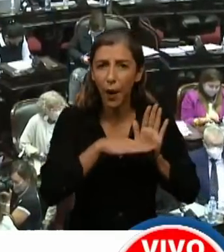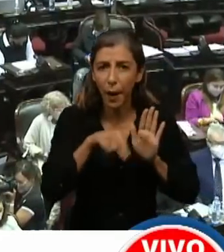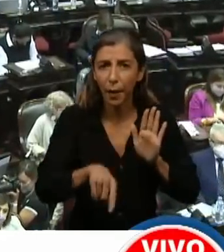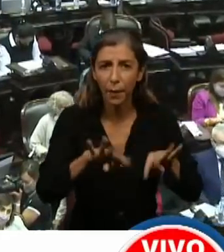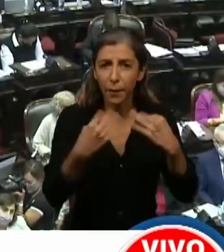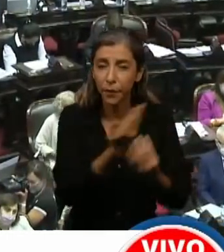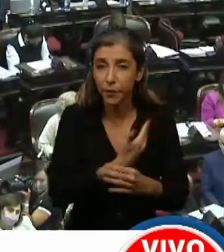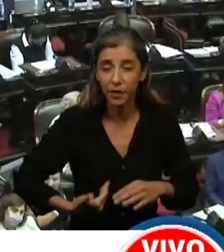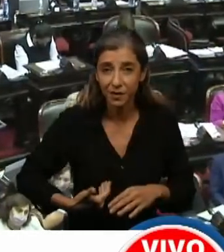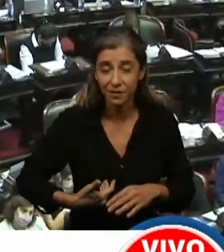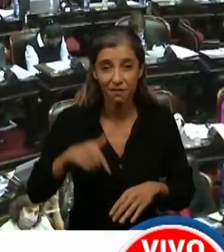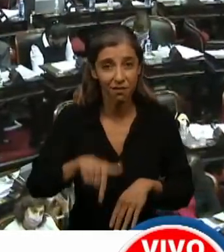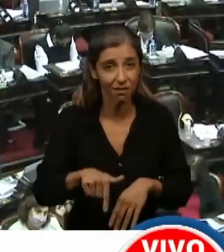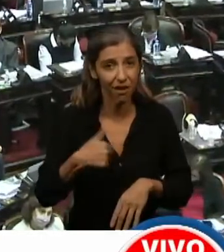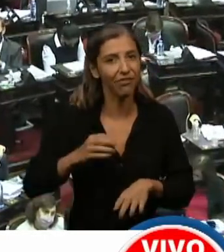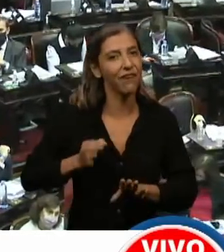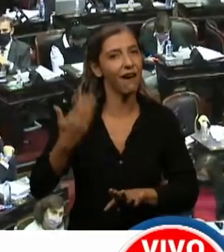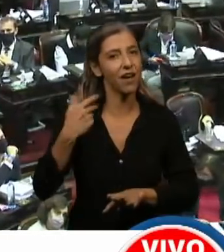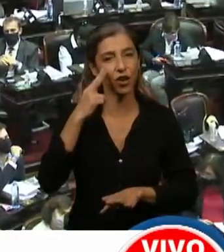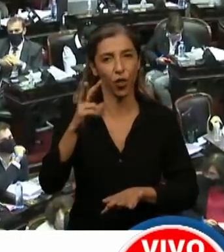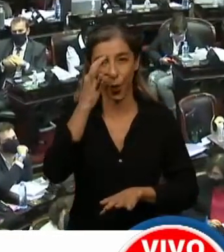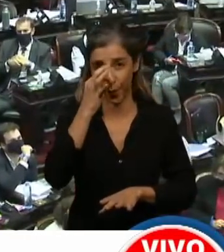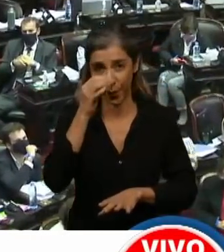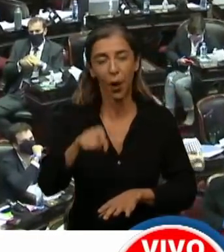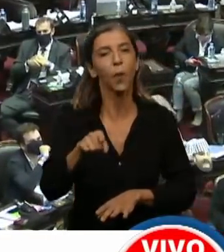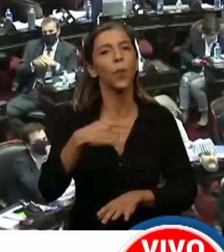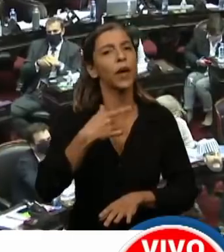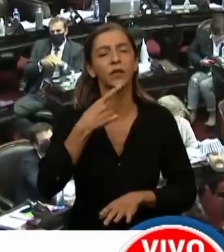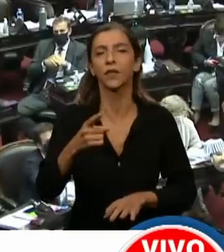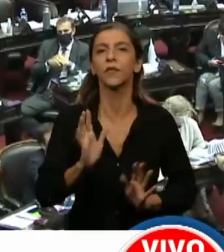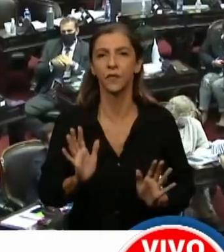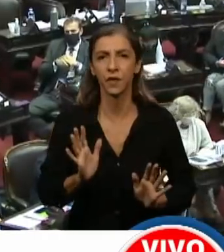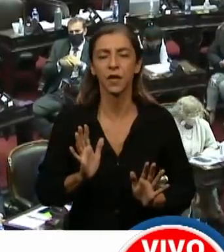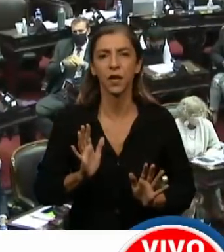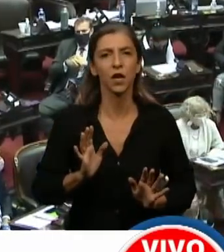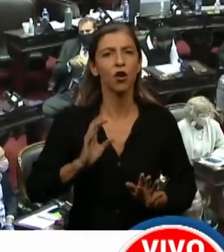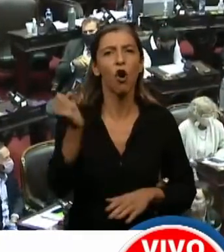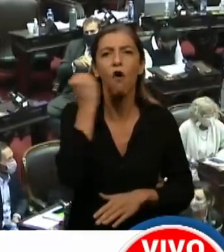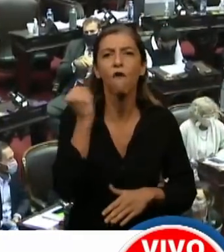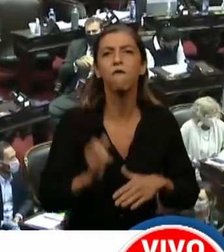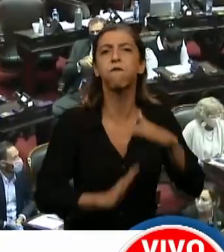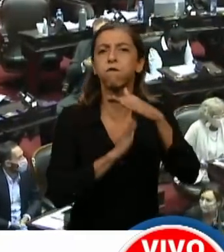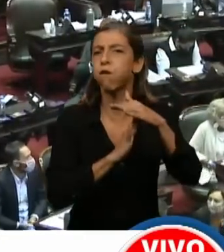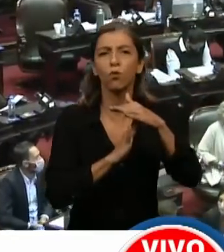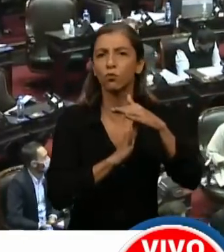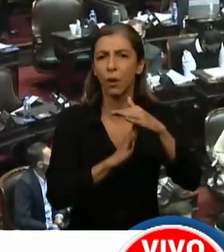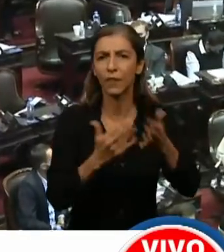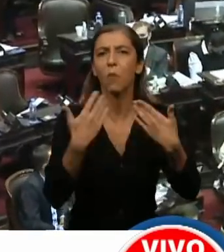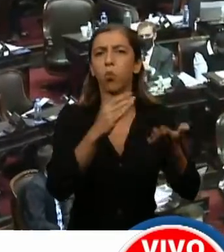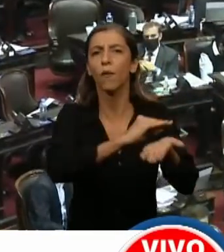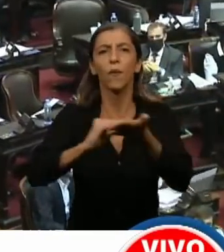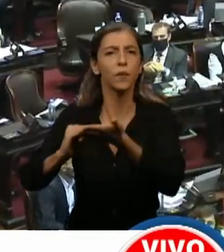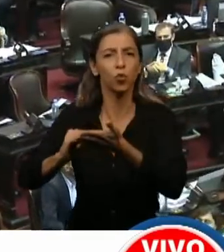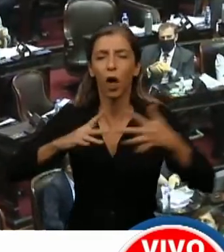en el 2020, le dio el carácter de esencial y de libre circulación a los diputados